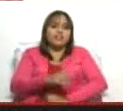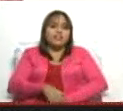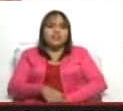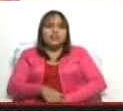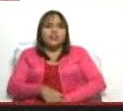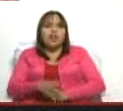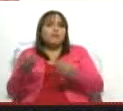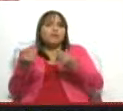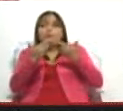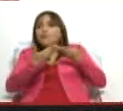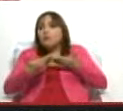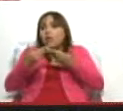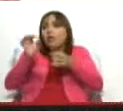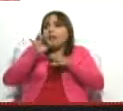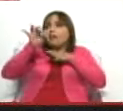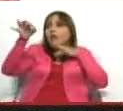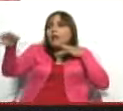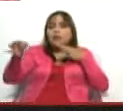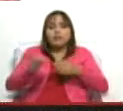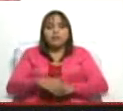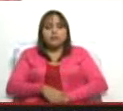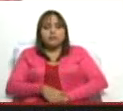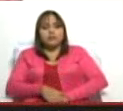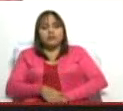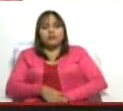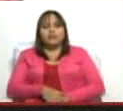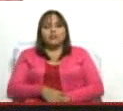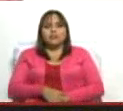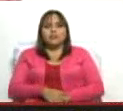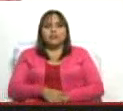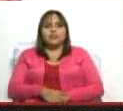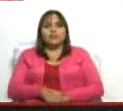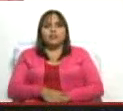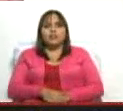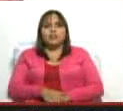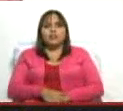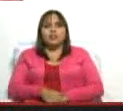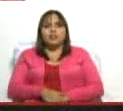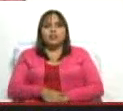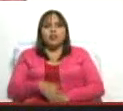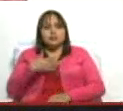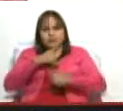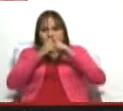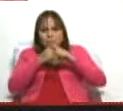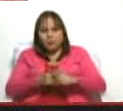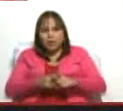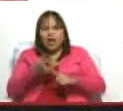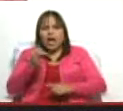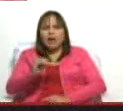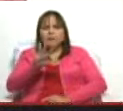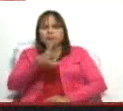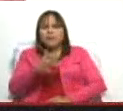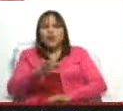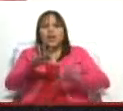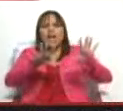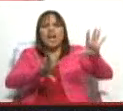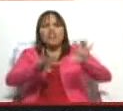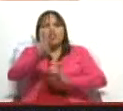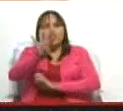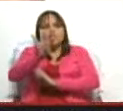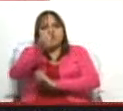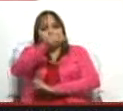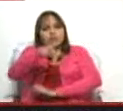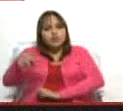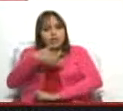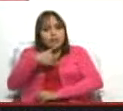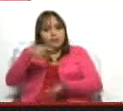Muchos estudiados por allá tienen, según mi cuenta, como 14 candidatos. No estoy metiendo a